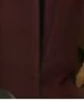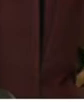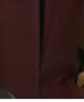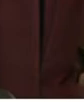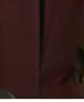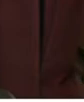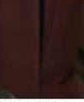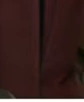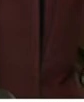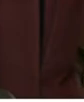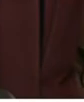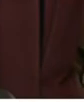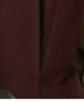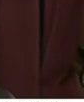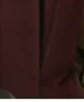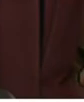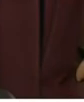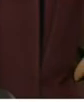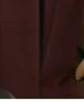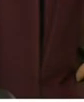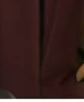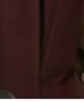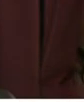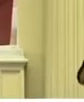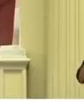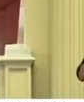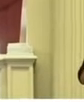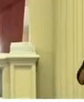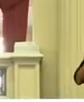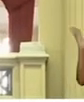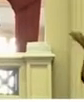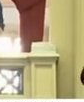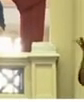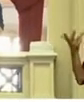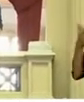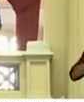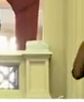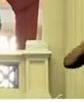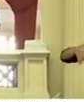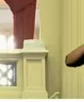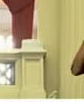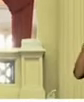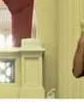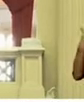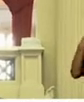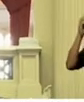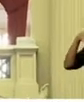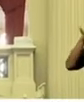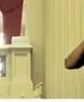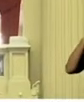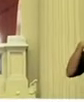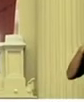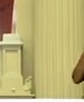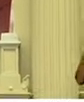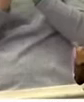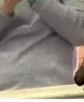en cuanto al cuidado de la salud integral, pero dirigida a menores desde la